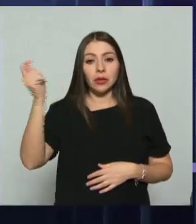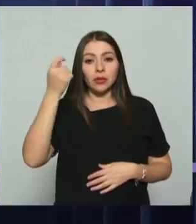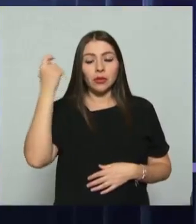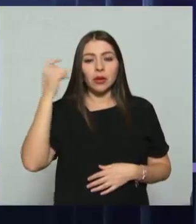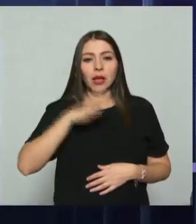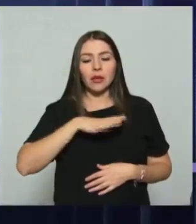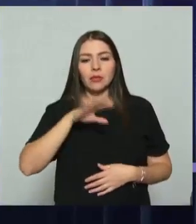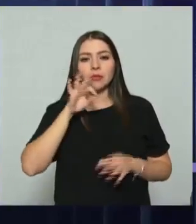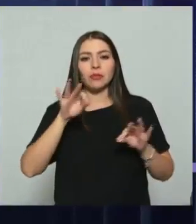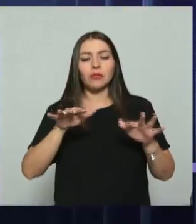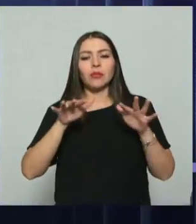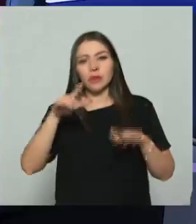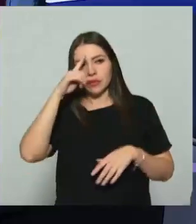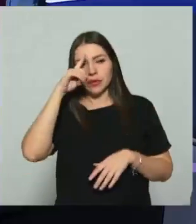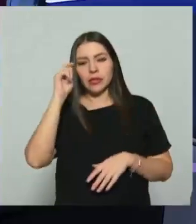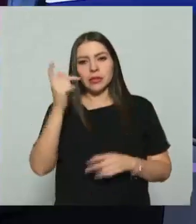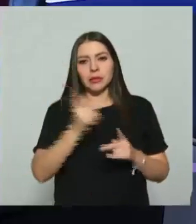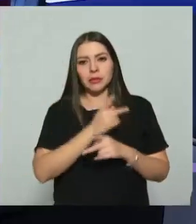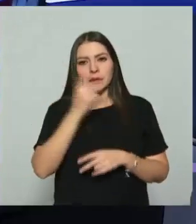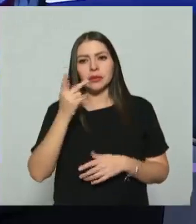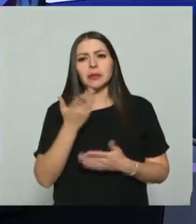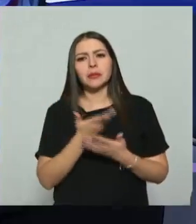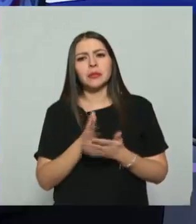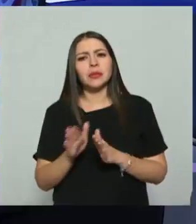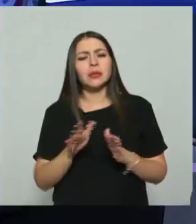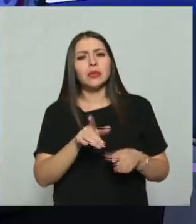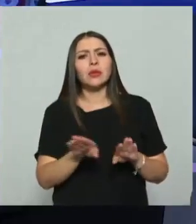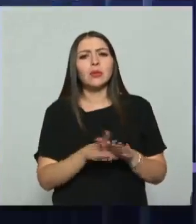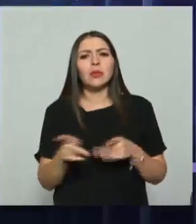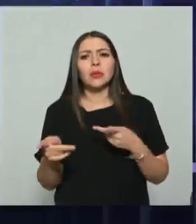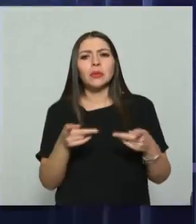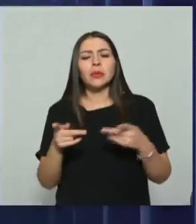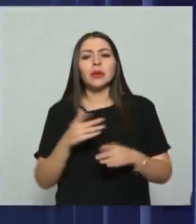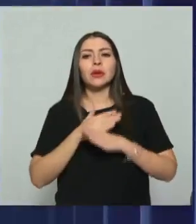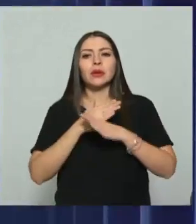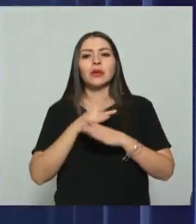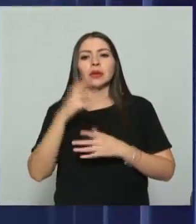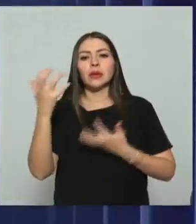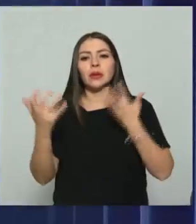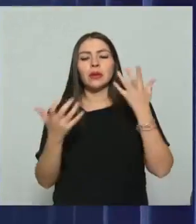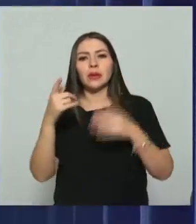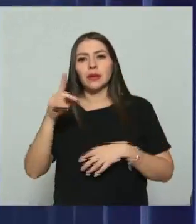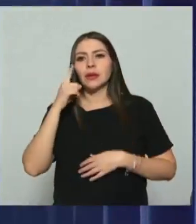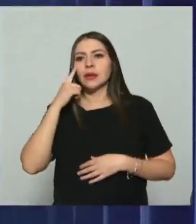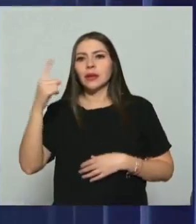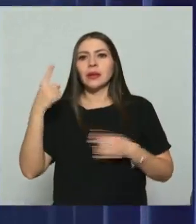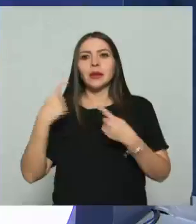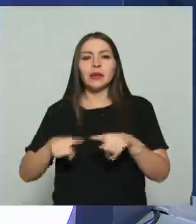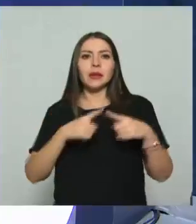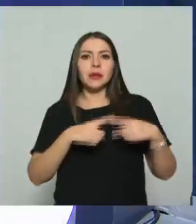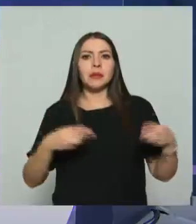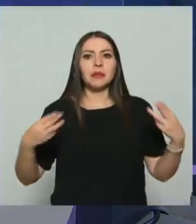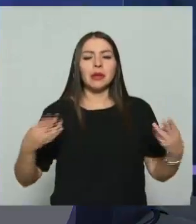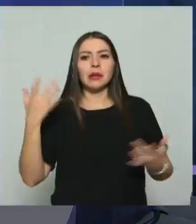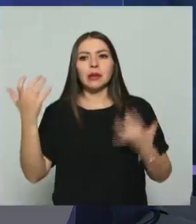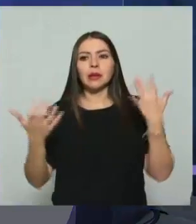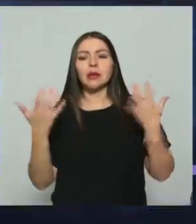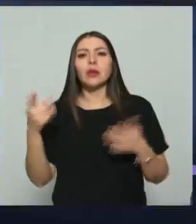delitos. Por otra parte, ¿cómo estás tú previniendo los incendios? Bueno, tú ya sabes, hemos visto incendios en diversos mercados. Tenemos